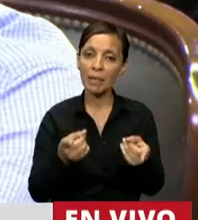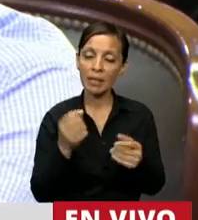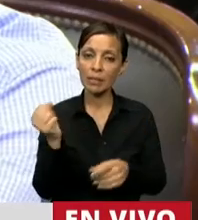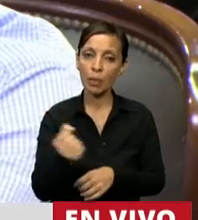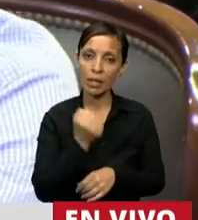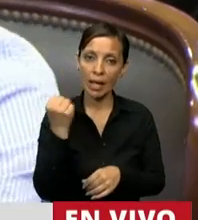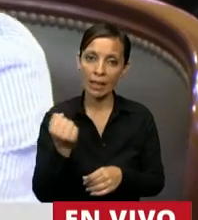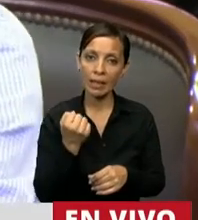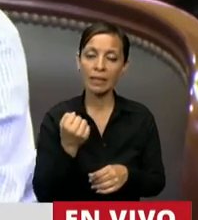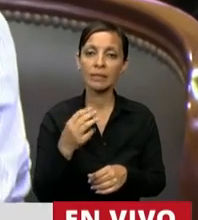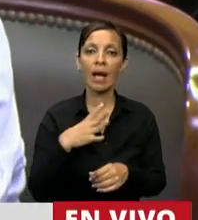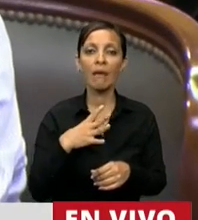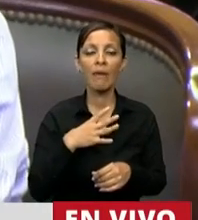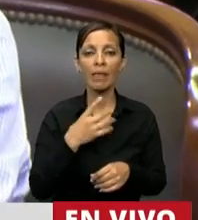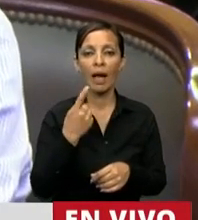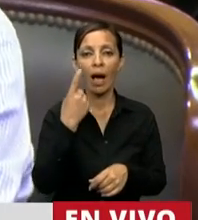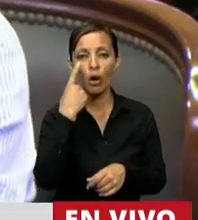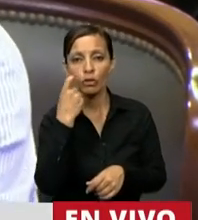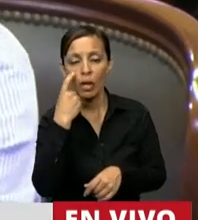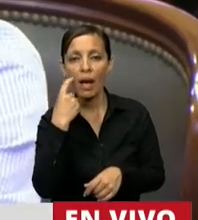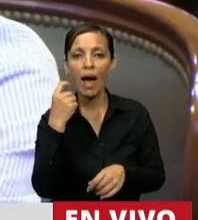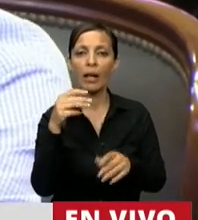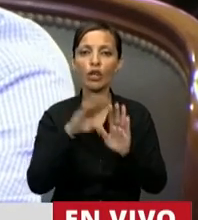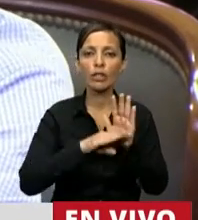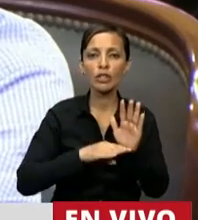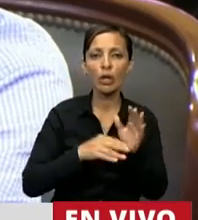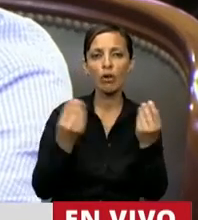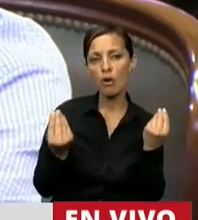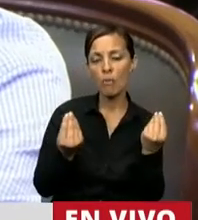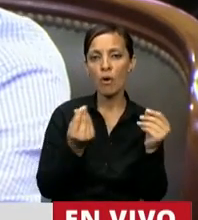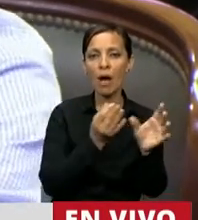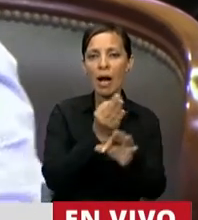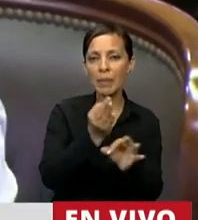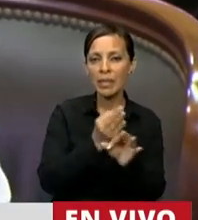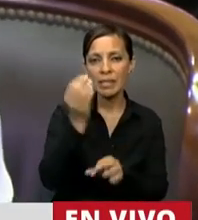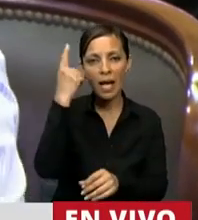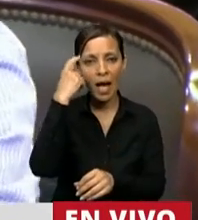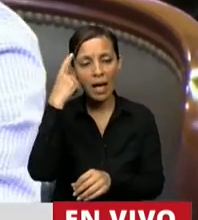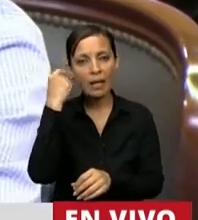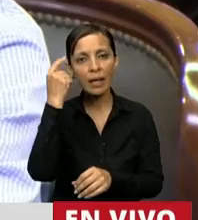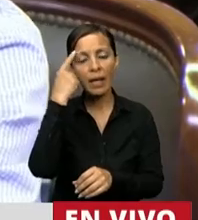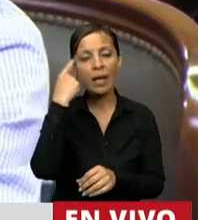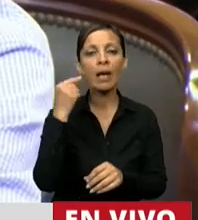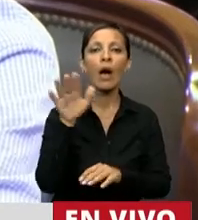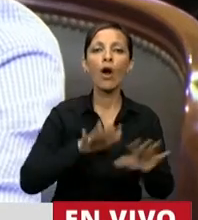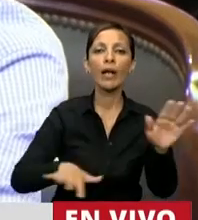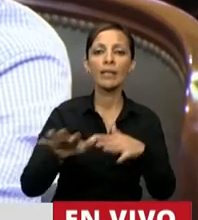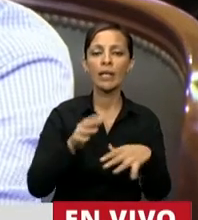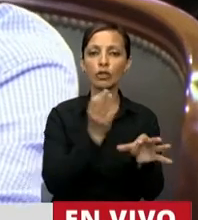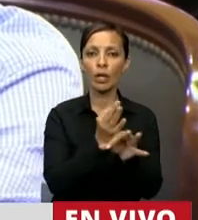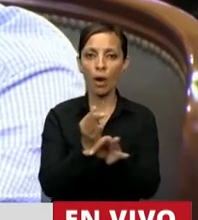las condiciones del aprendizaje, de la organización institucional,